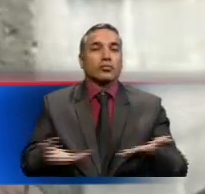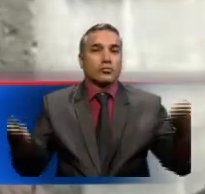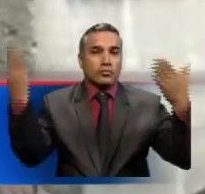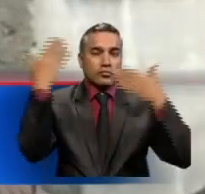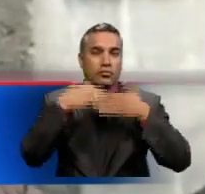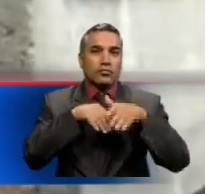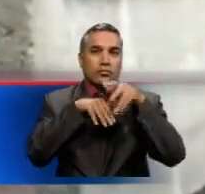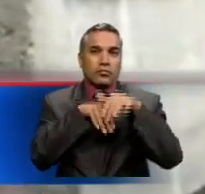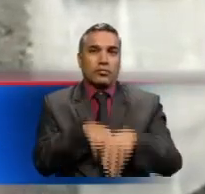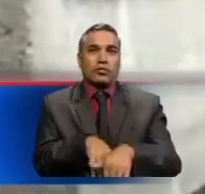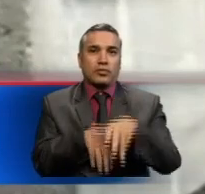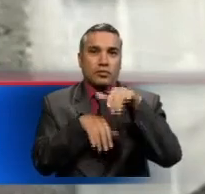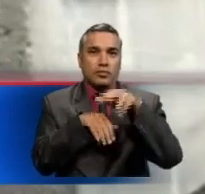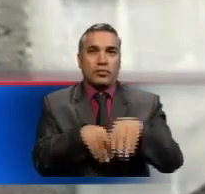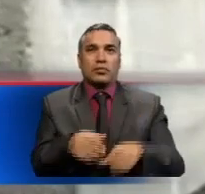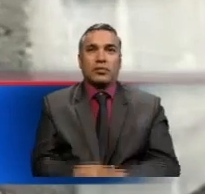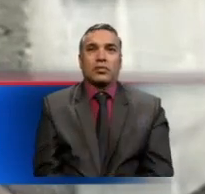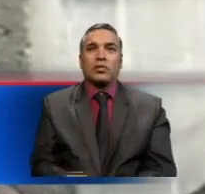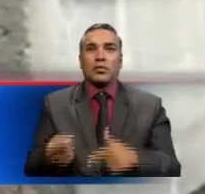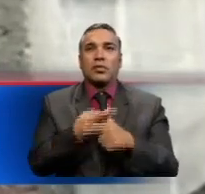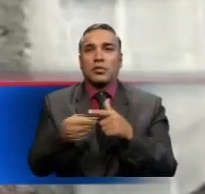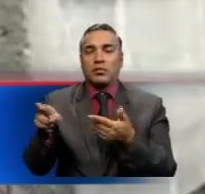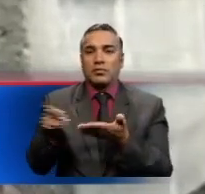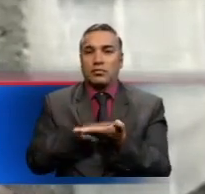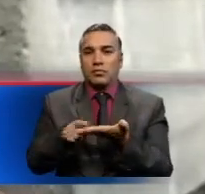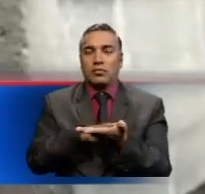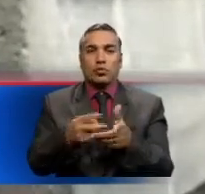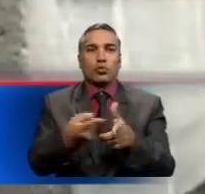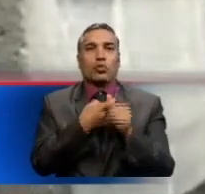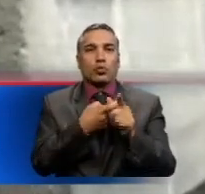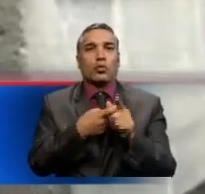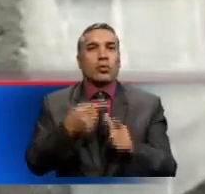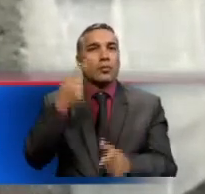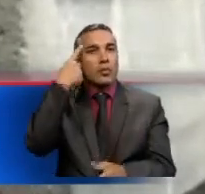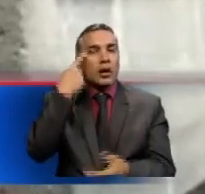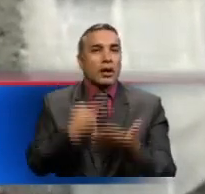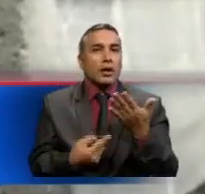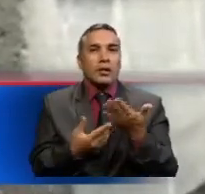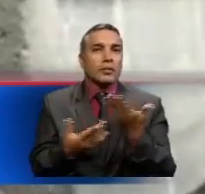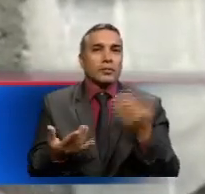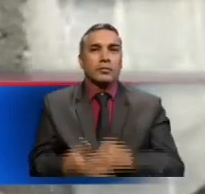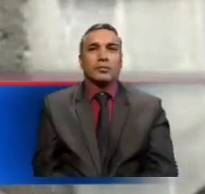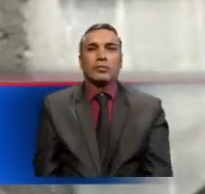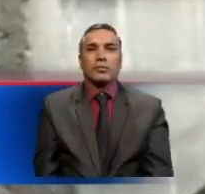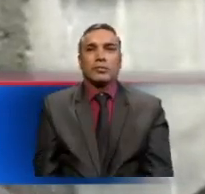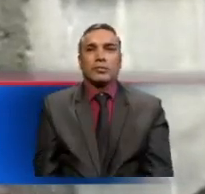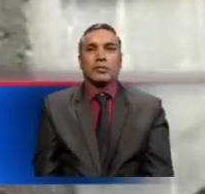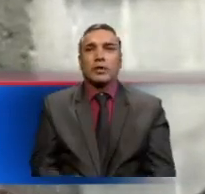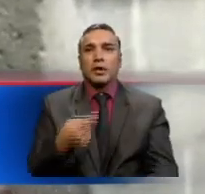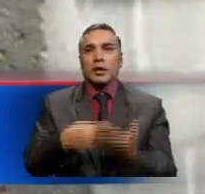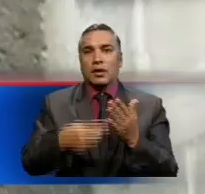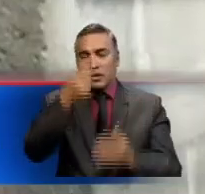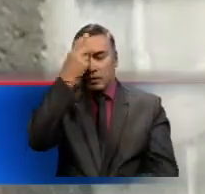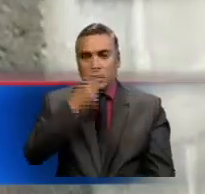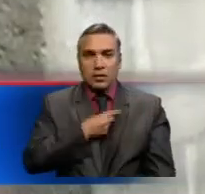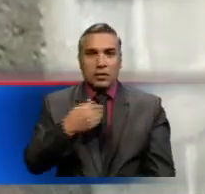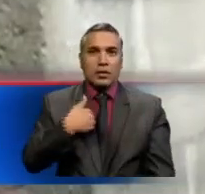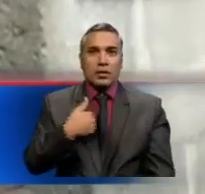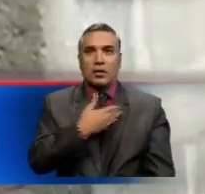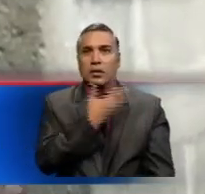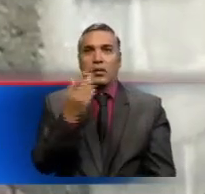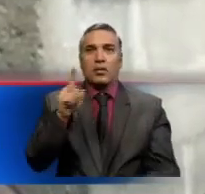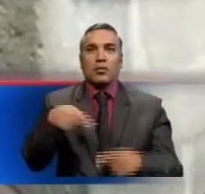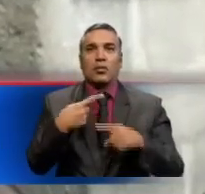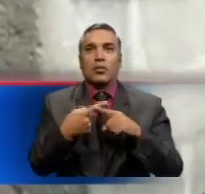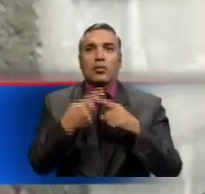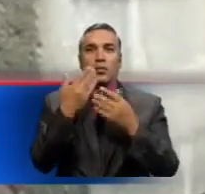que la vamos a analizar en una reunión urgente con el fin de ver, digamos, qué medidas tomar en cuanto a la